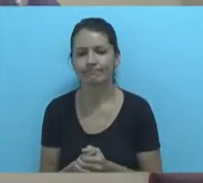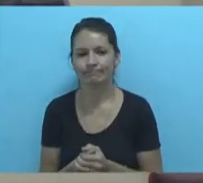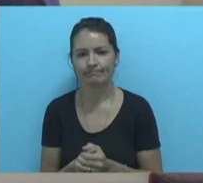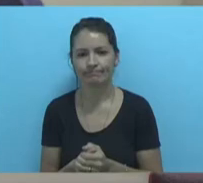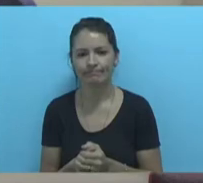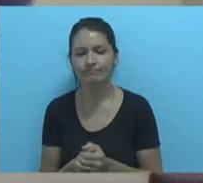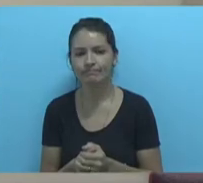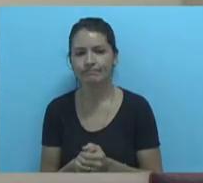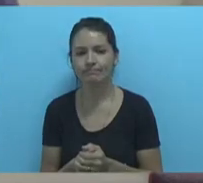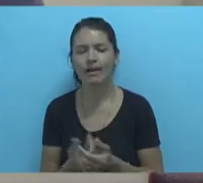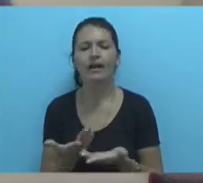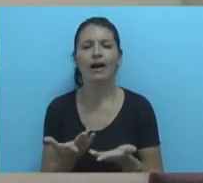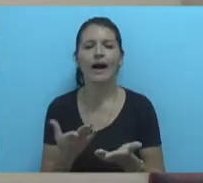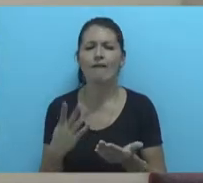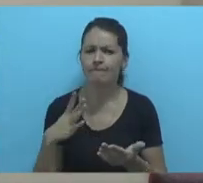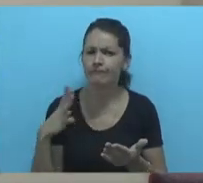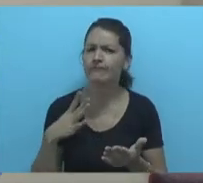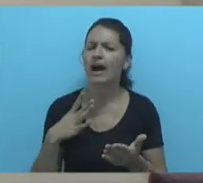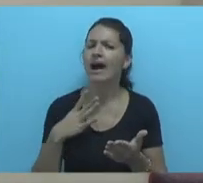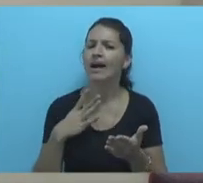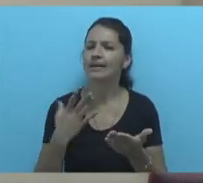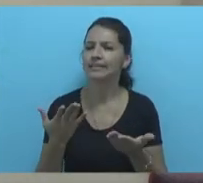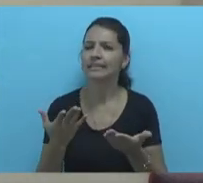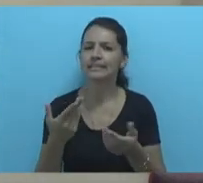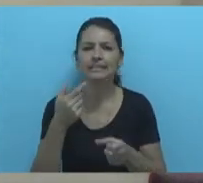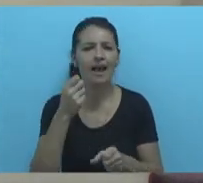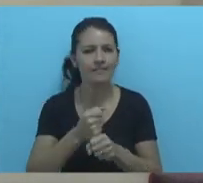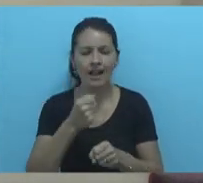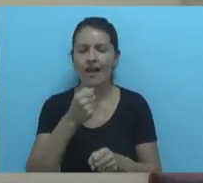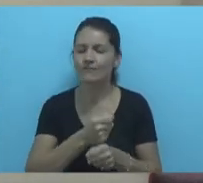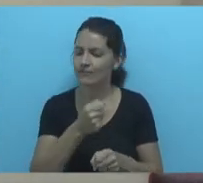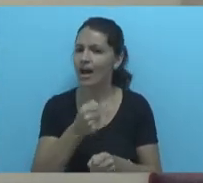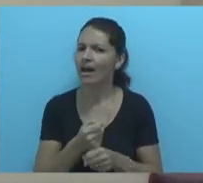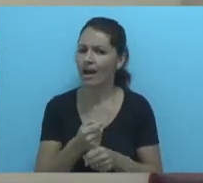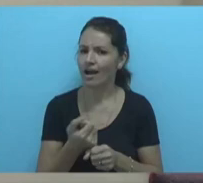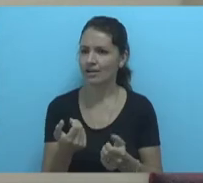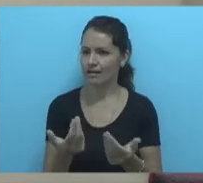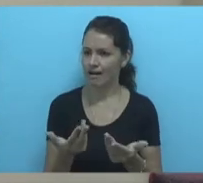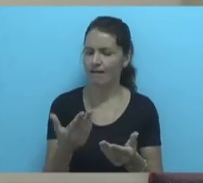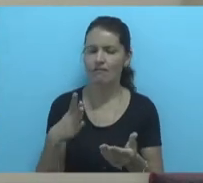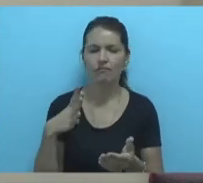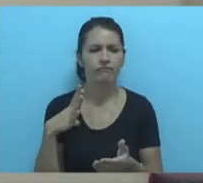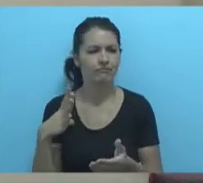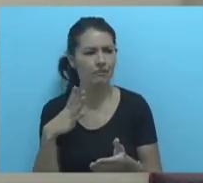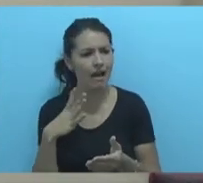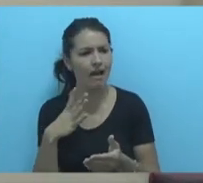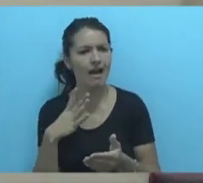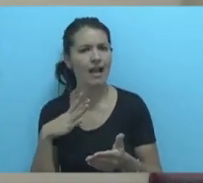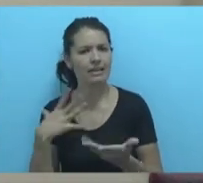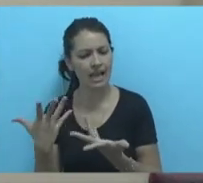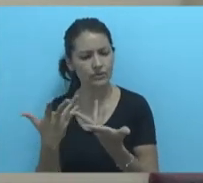esos huecos que tiene el Estado para hacer realidad esta ley? ¿Cómo logramos que efectivamente